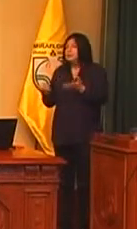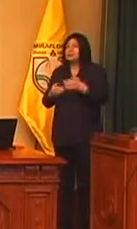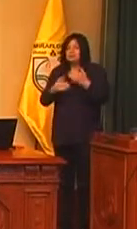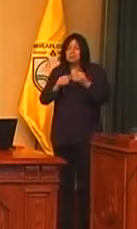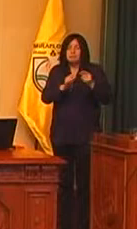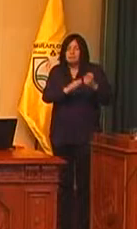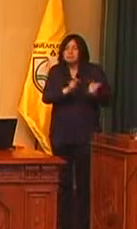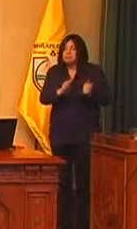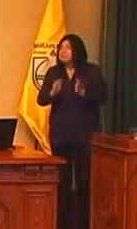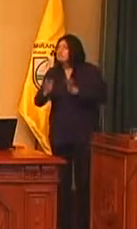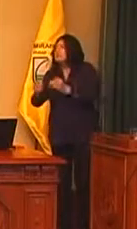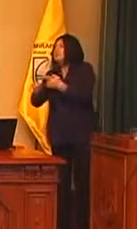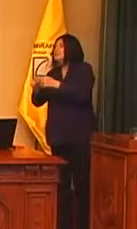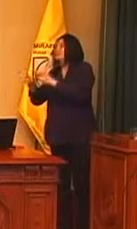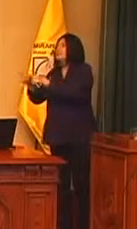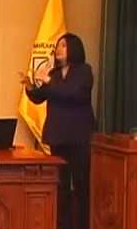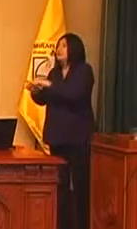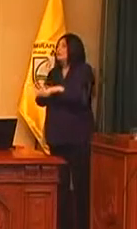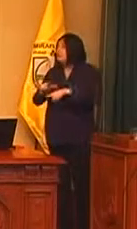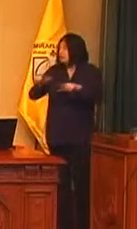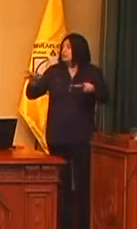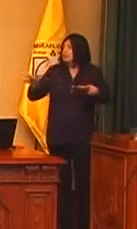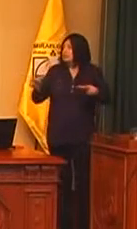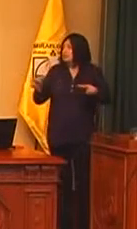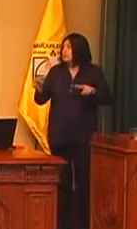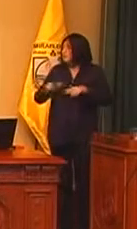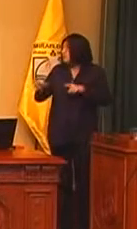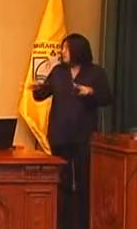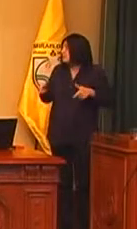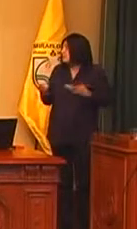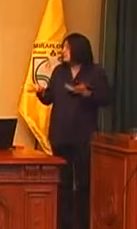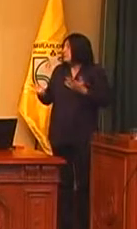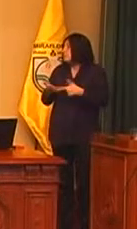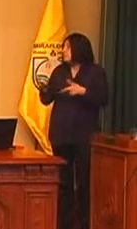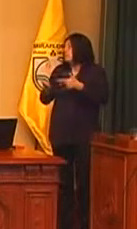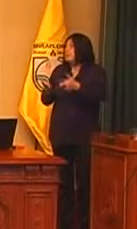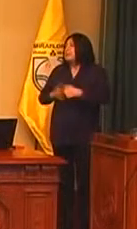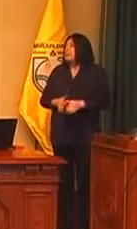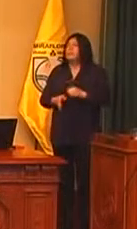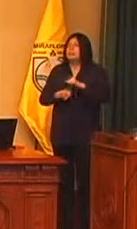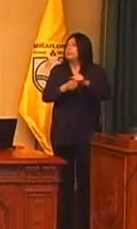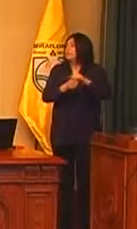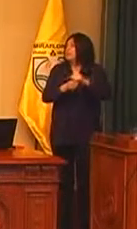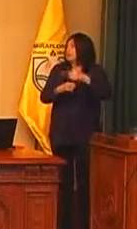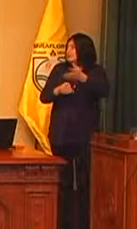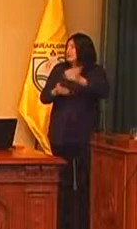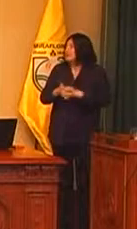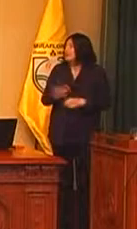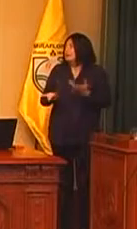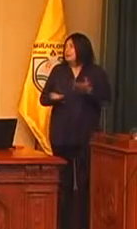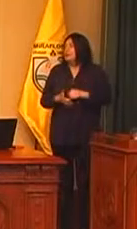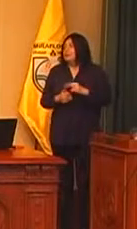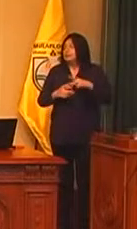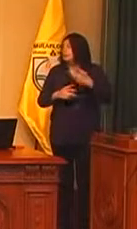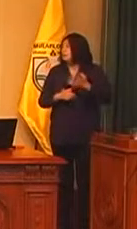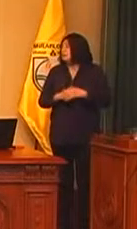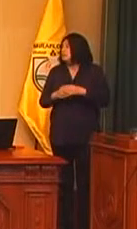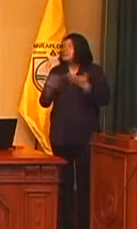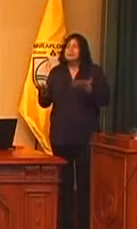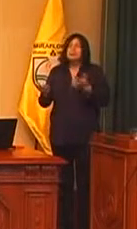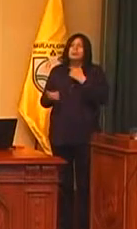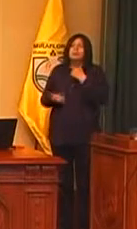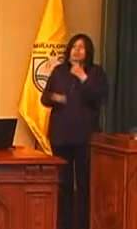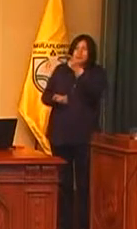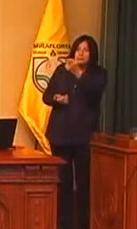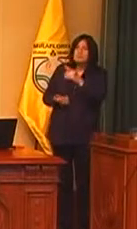tenemos algunos otros espacios para lo que es el ejercicio de la participación vecinal. Me gustaría saber,